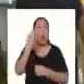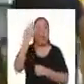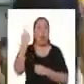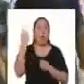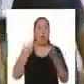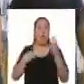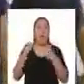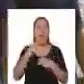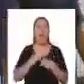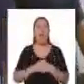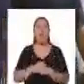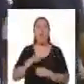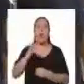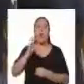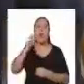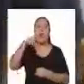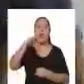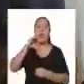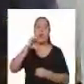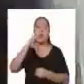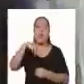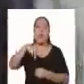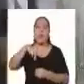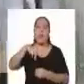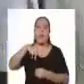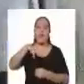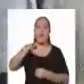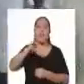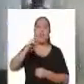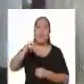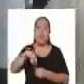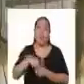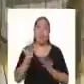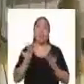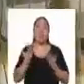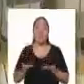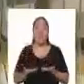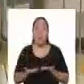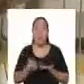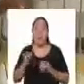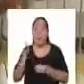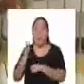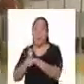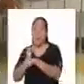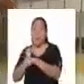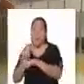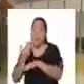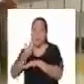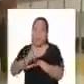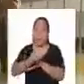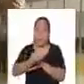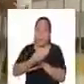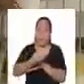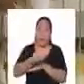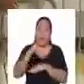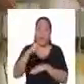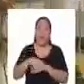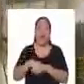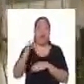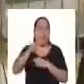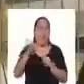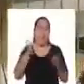se levantó en los terrenos del convento de la Concepción. A pesar de que se presentó como un mercado